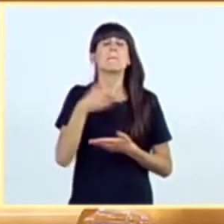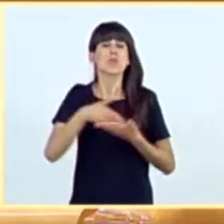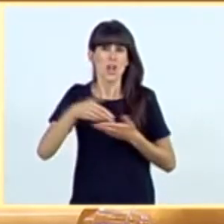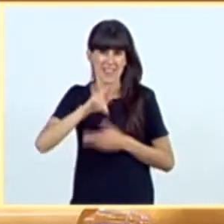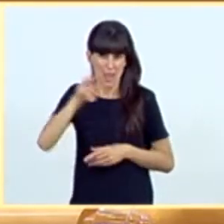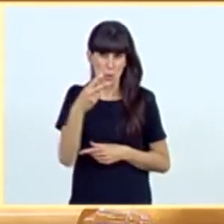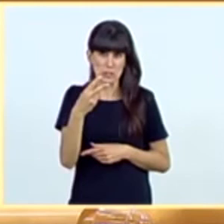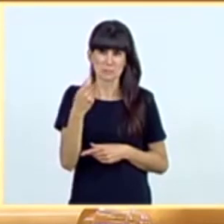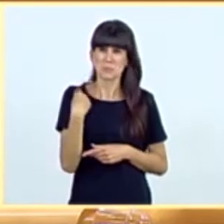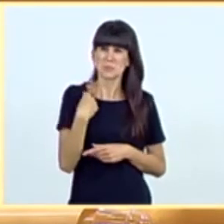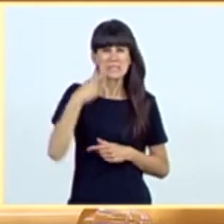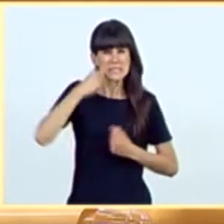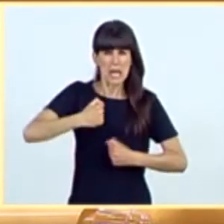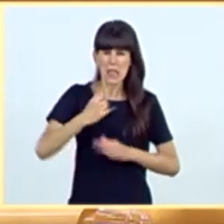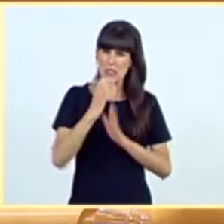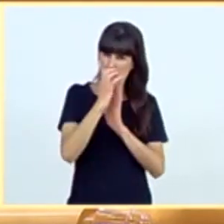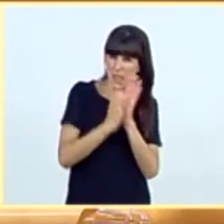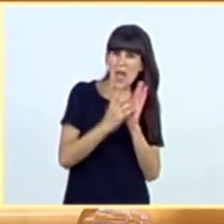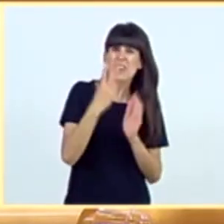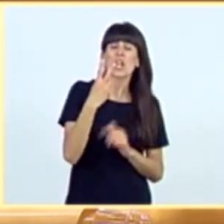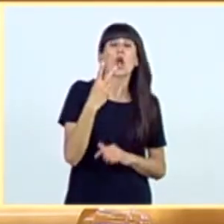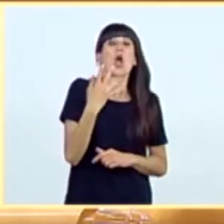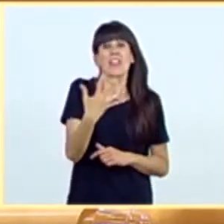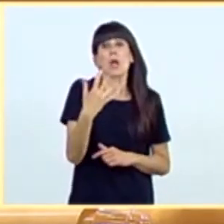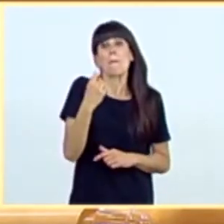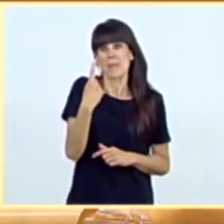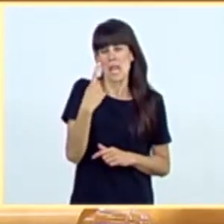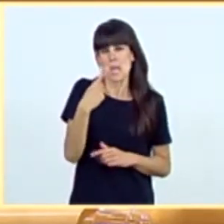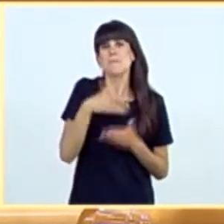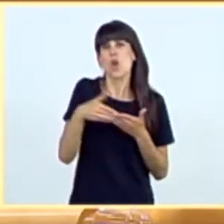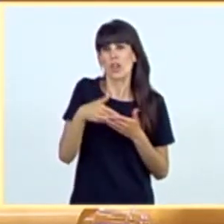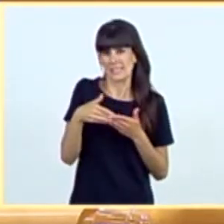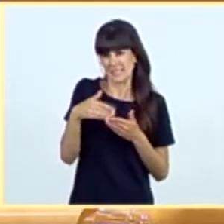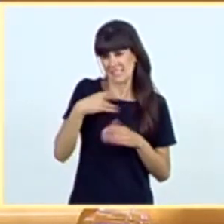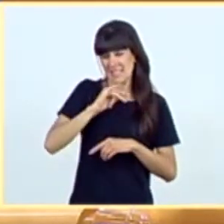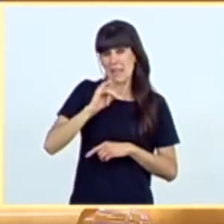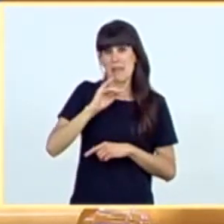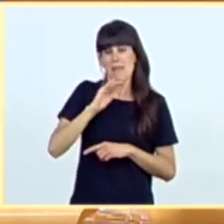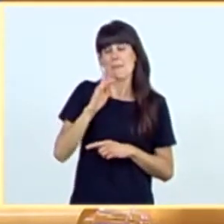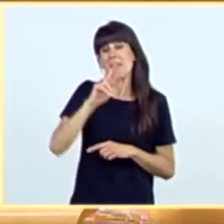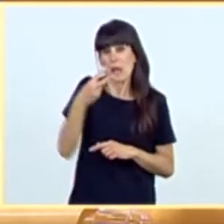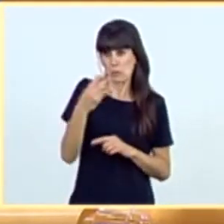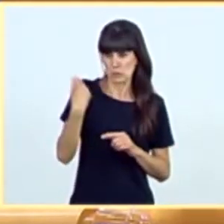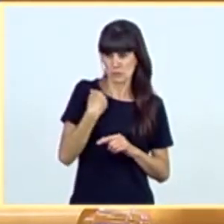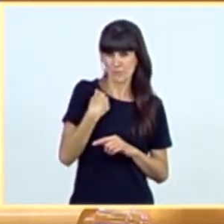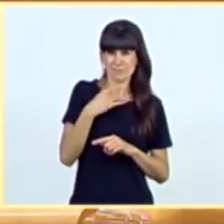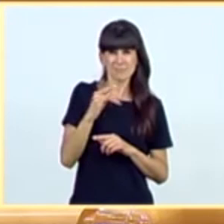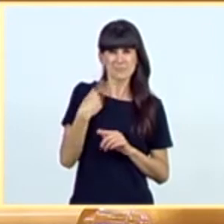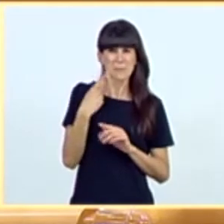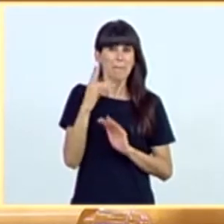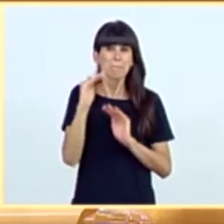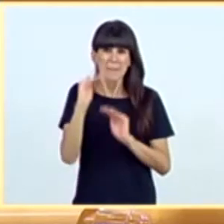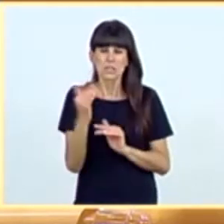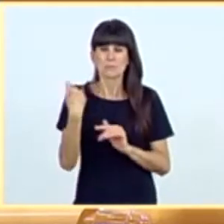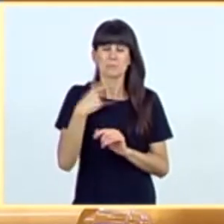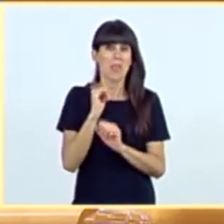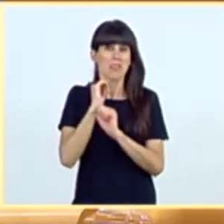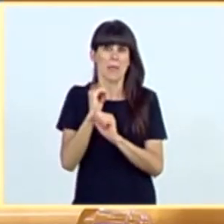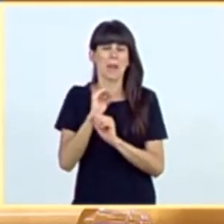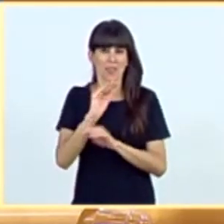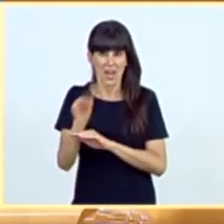5.000 millones de recortes en dependencias que hizo el Gobierno del Partido Popular, el 75% de residencias privadas, que